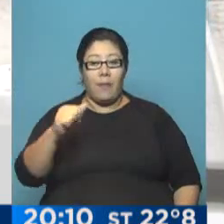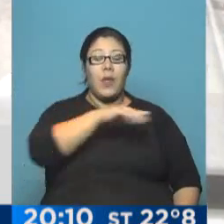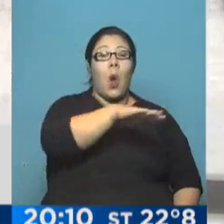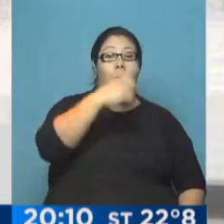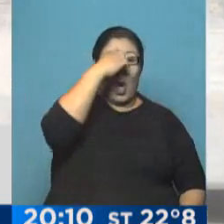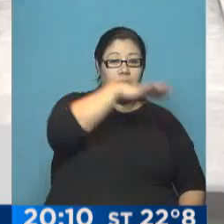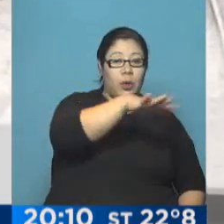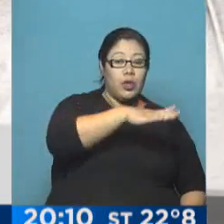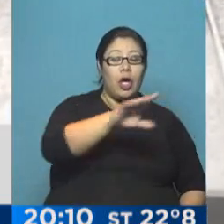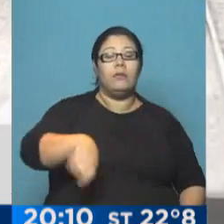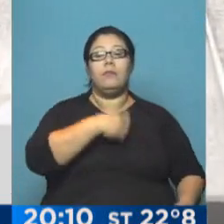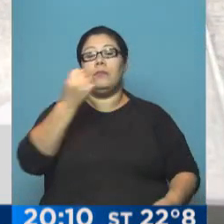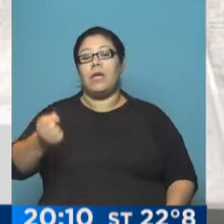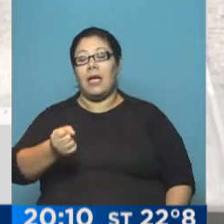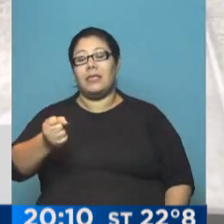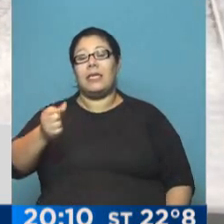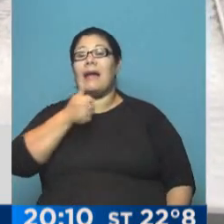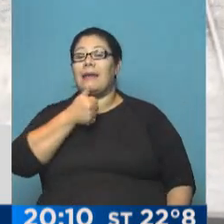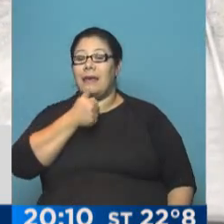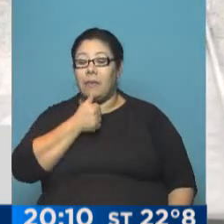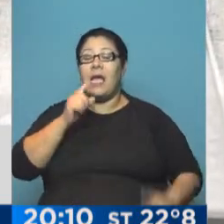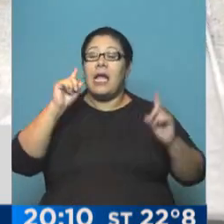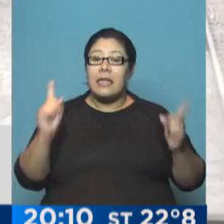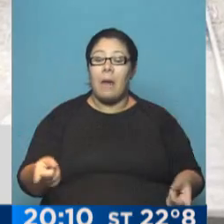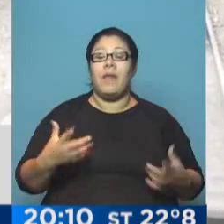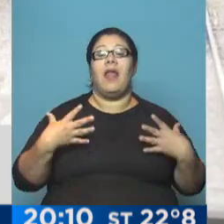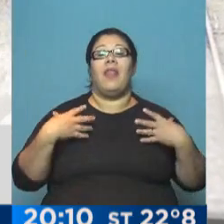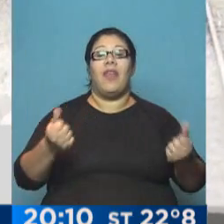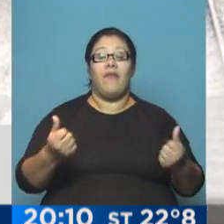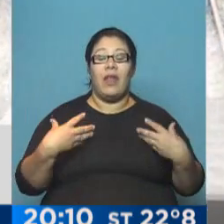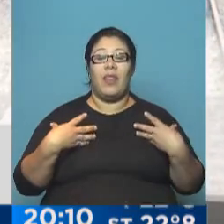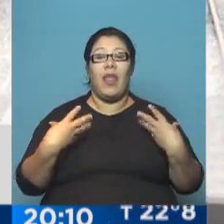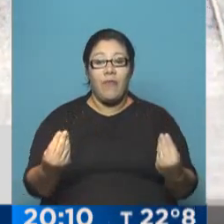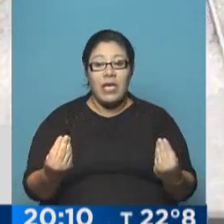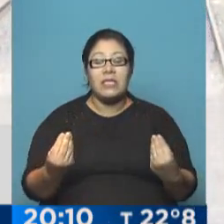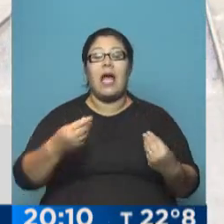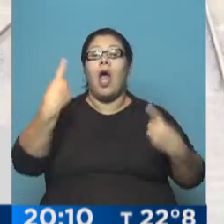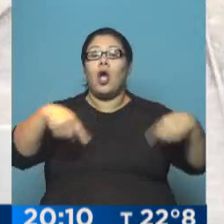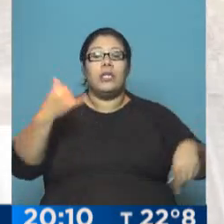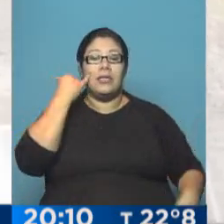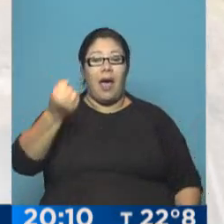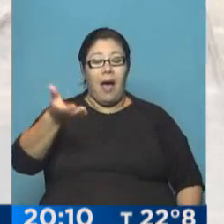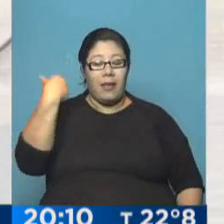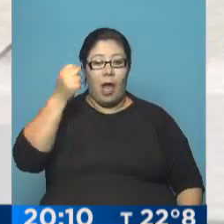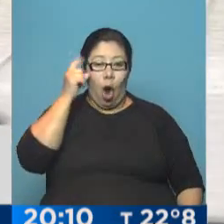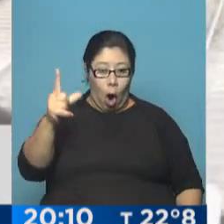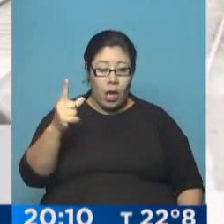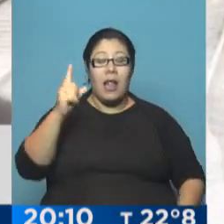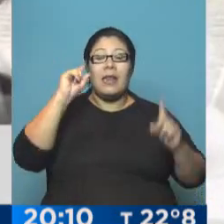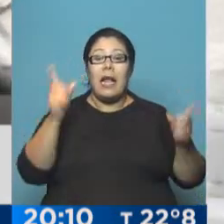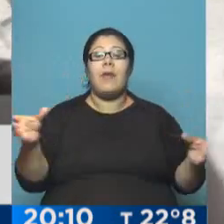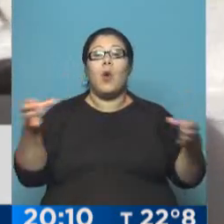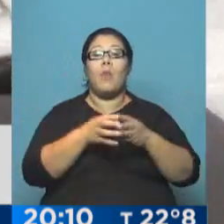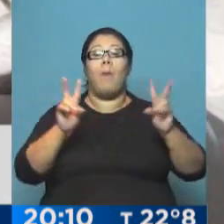Constitución con Quilmes. Allí también llamó a defender los logros de la gestión y pidió unidad al peronismo de cara a los próximos